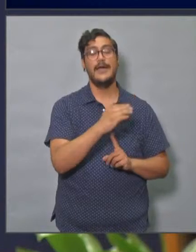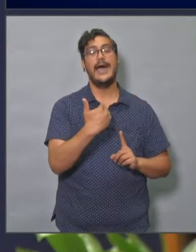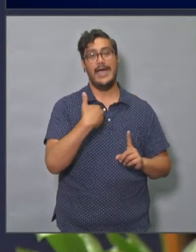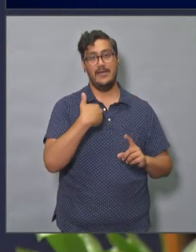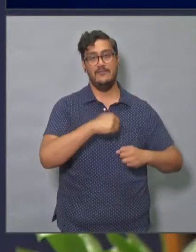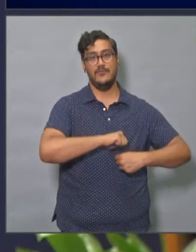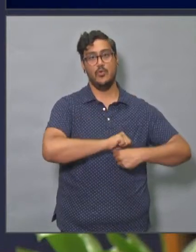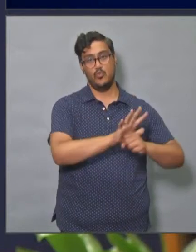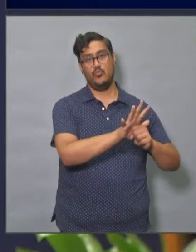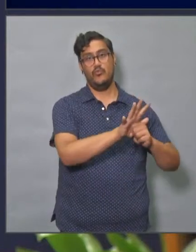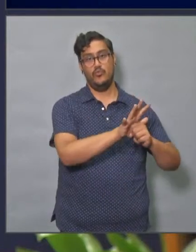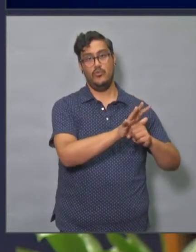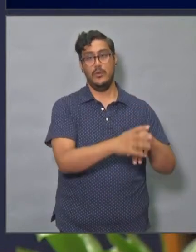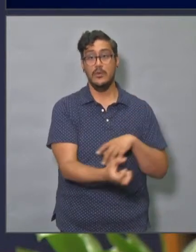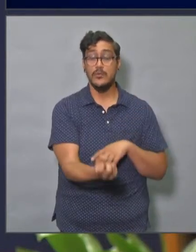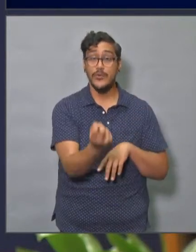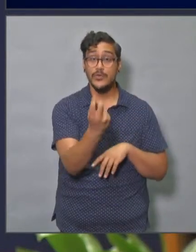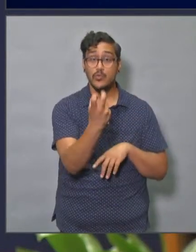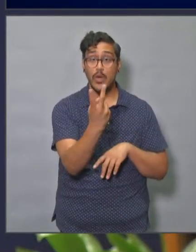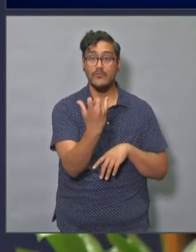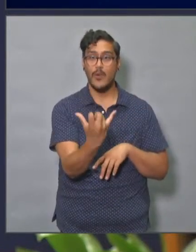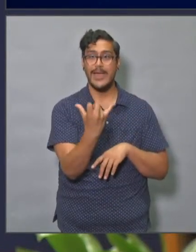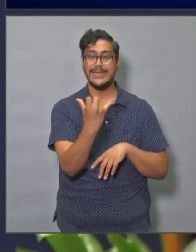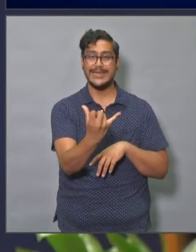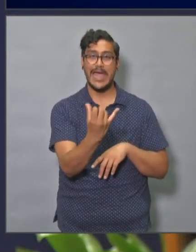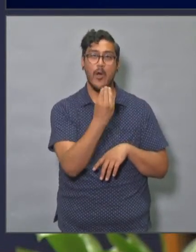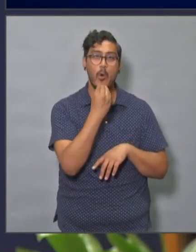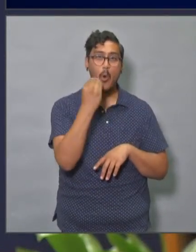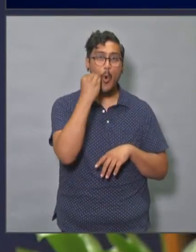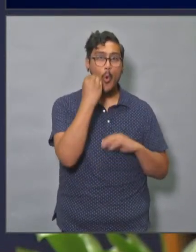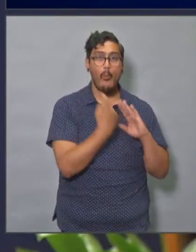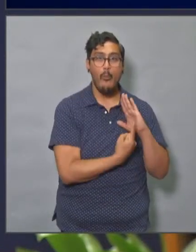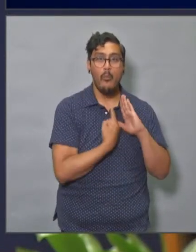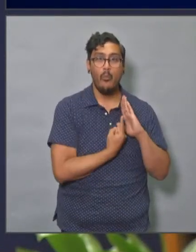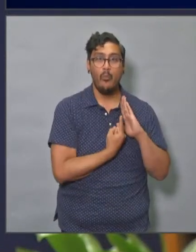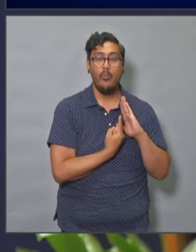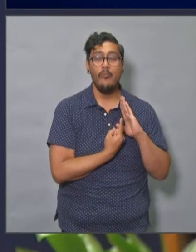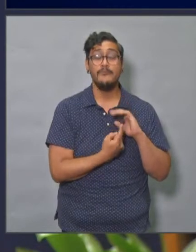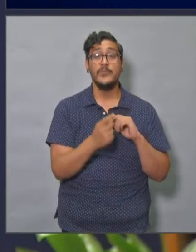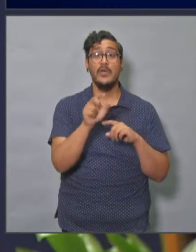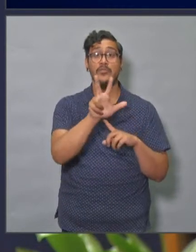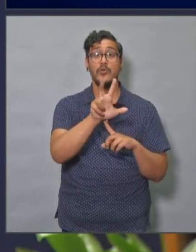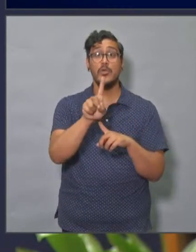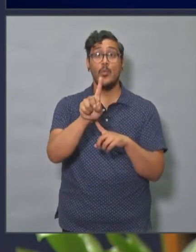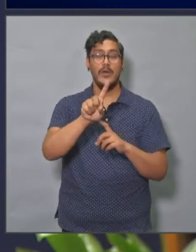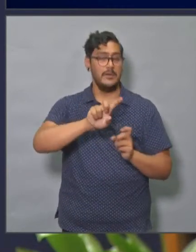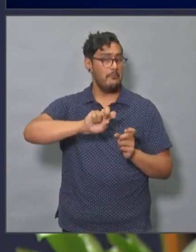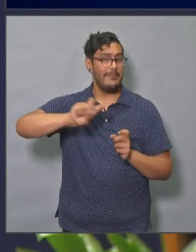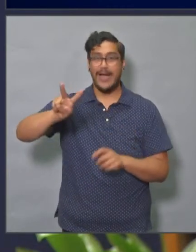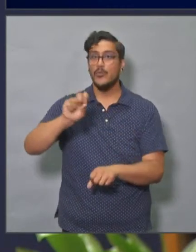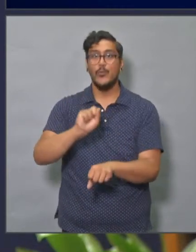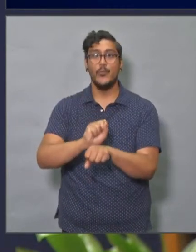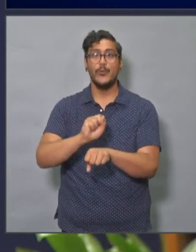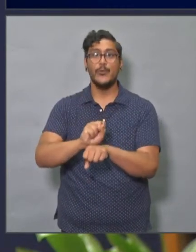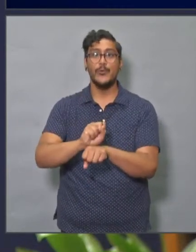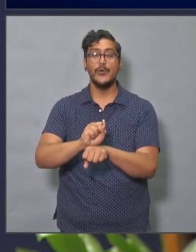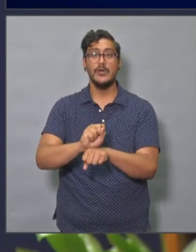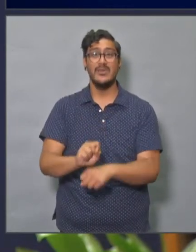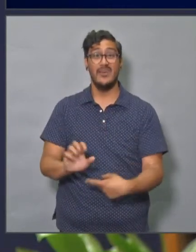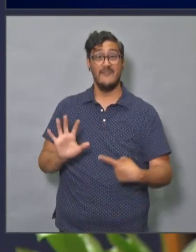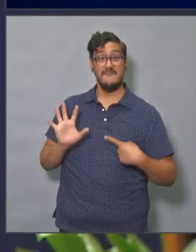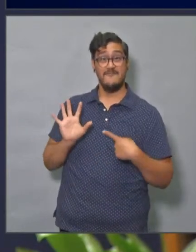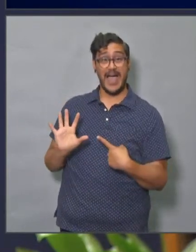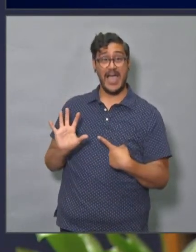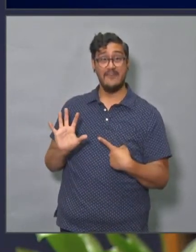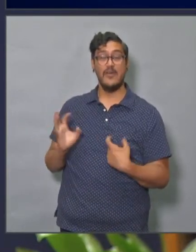positivos. 12 están aislados en casa. 31 han regresado al trabajo y 5